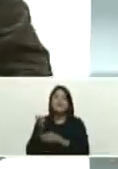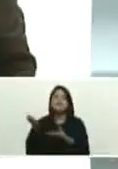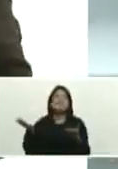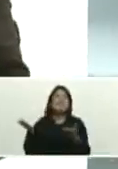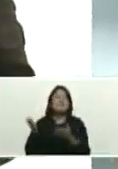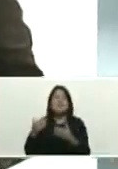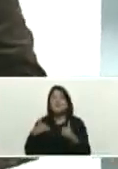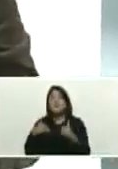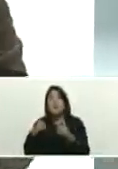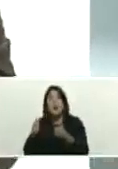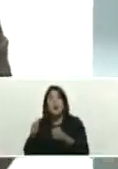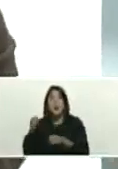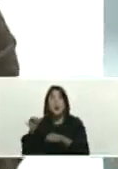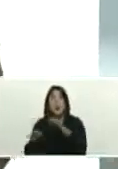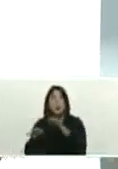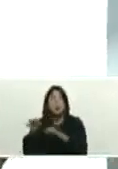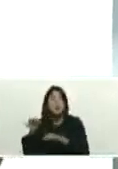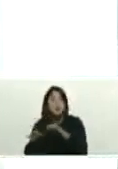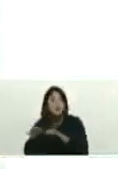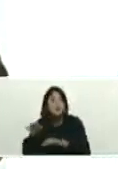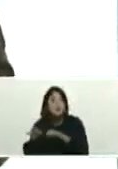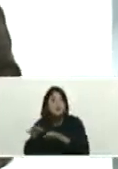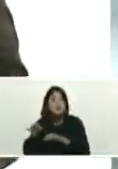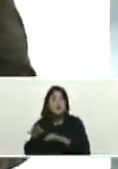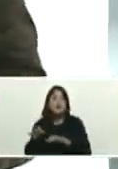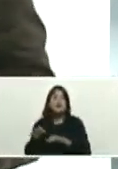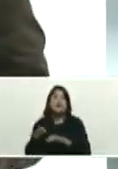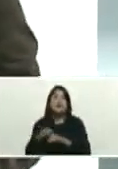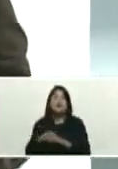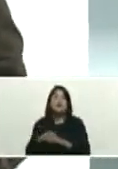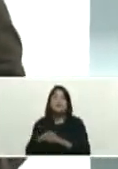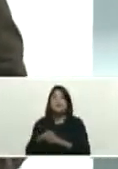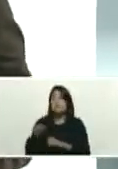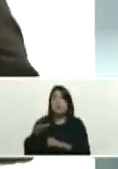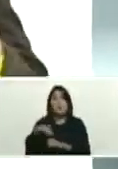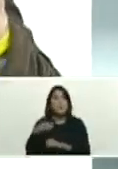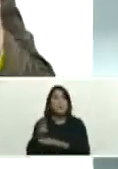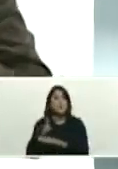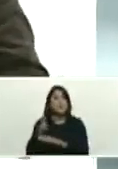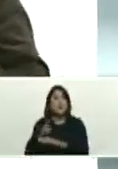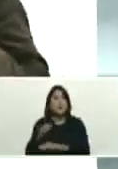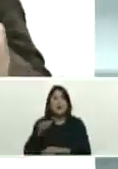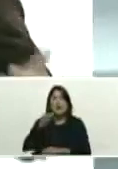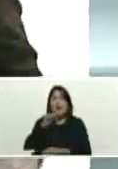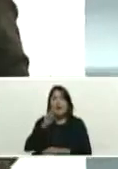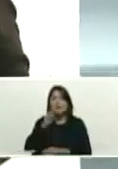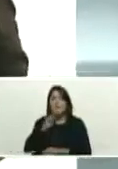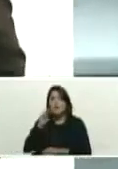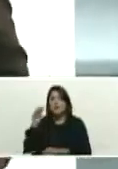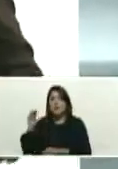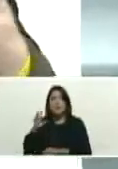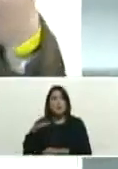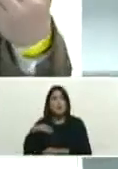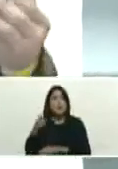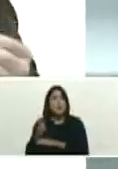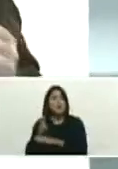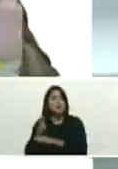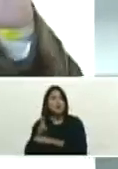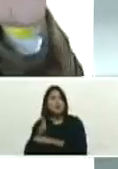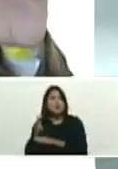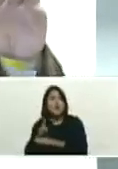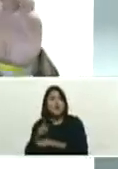judicial. Y el día de hoy nos gustaría lanzar con usted una plataforma que es totalmente interoperable, que trabaja bajo una nube